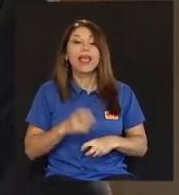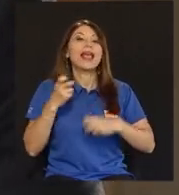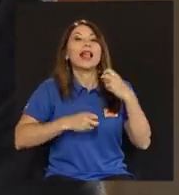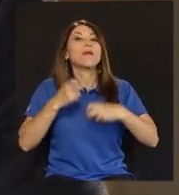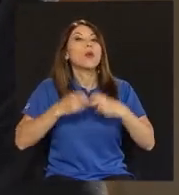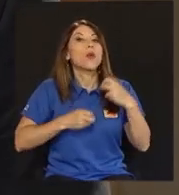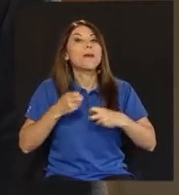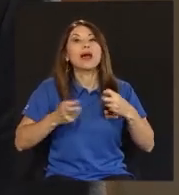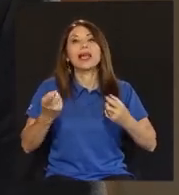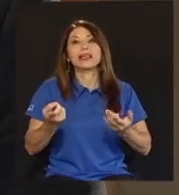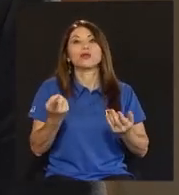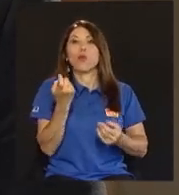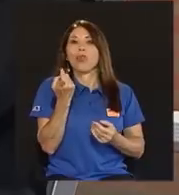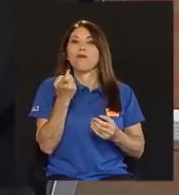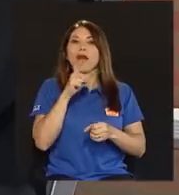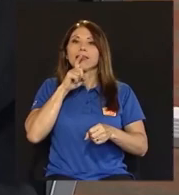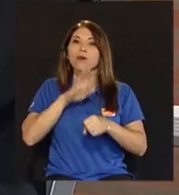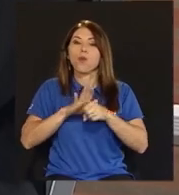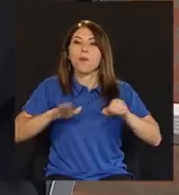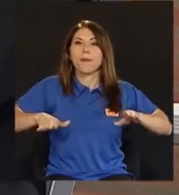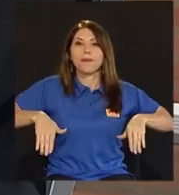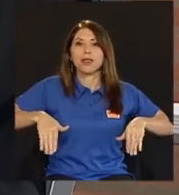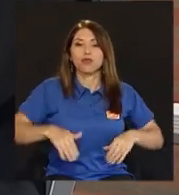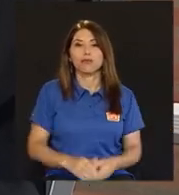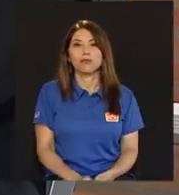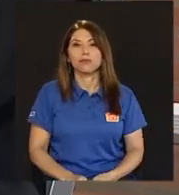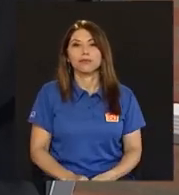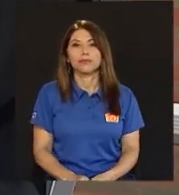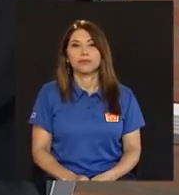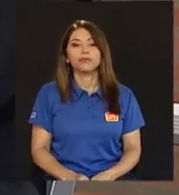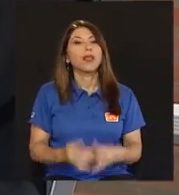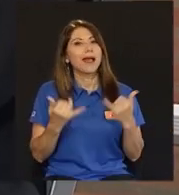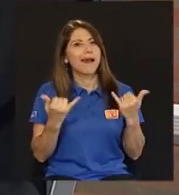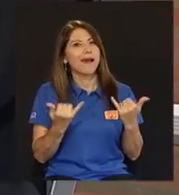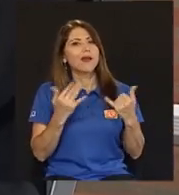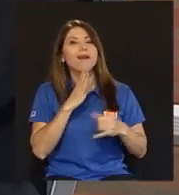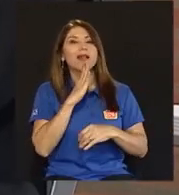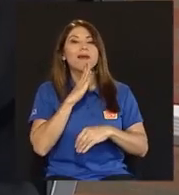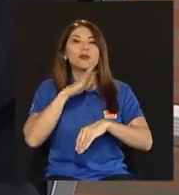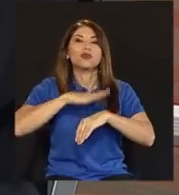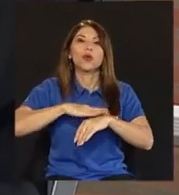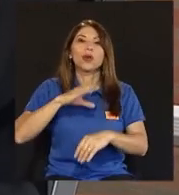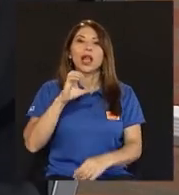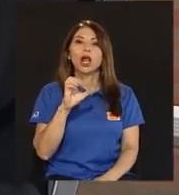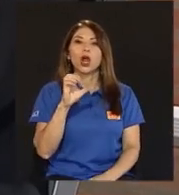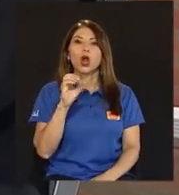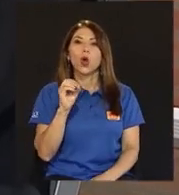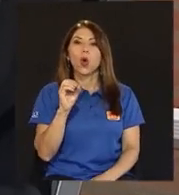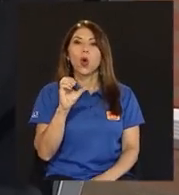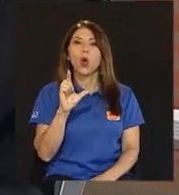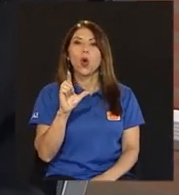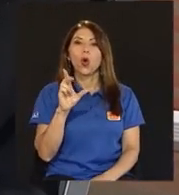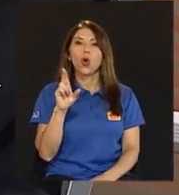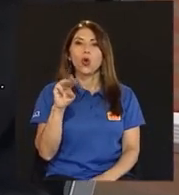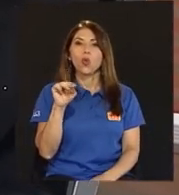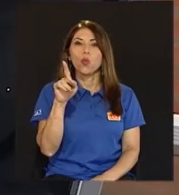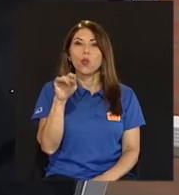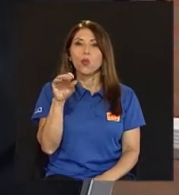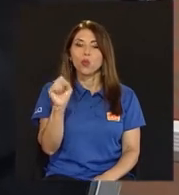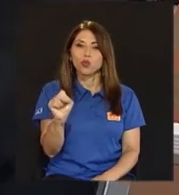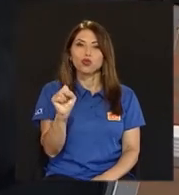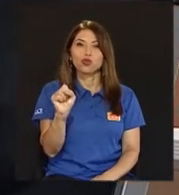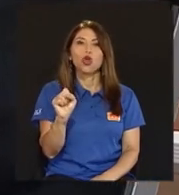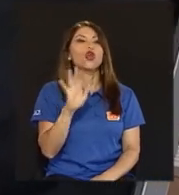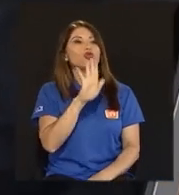el incumplimiento. Ahora, don Roger, ya que hablábamos de Columbus y de pues su tesis